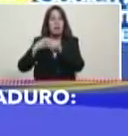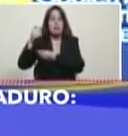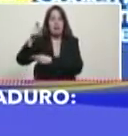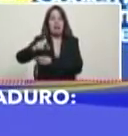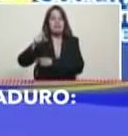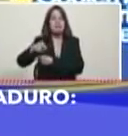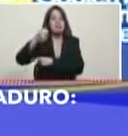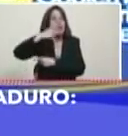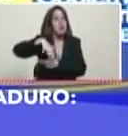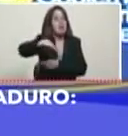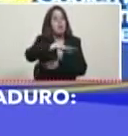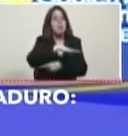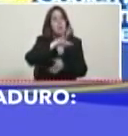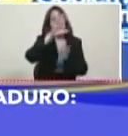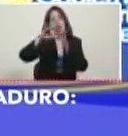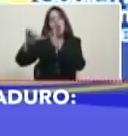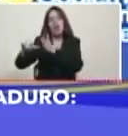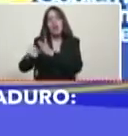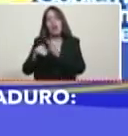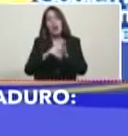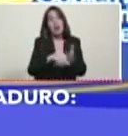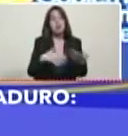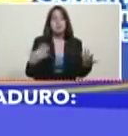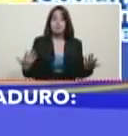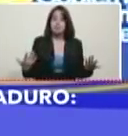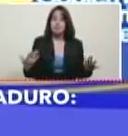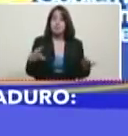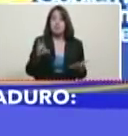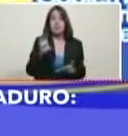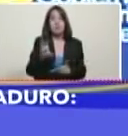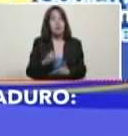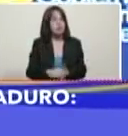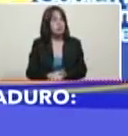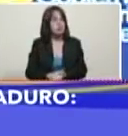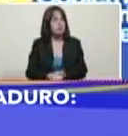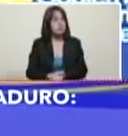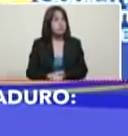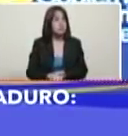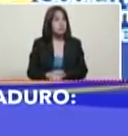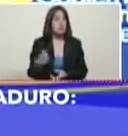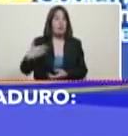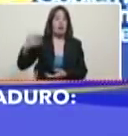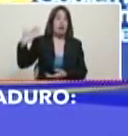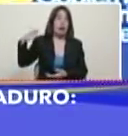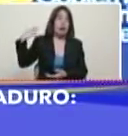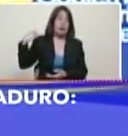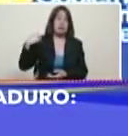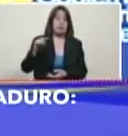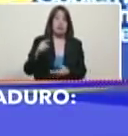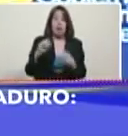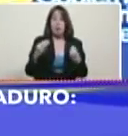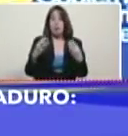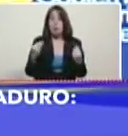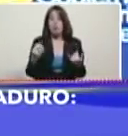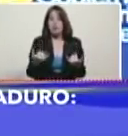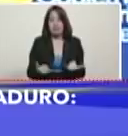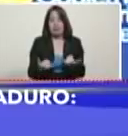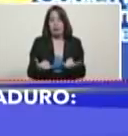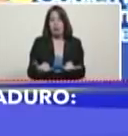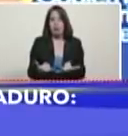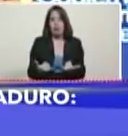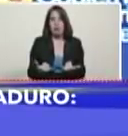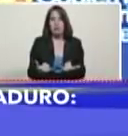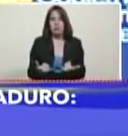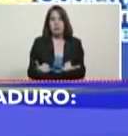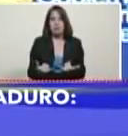necesidades y robarse el dinero del país cuando teníamos mucho y ahora que